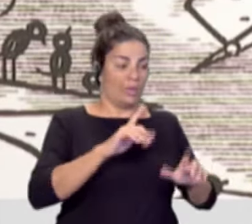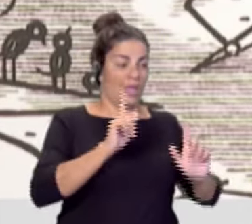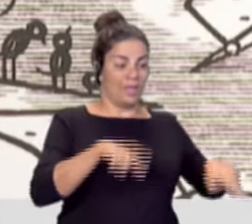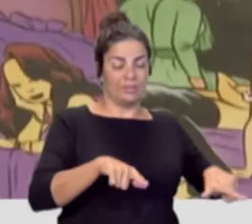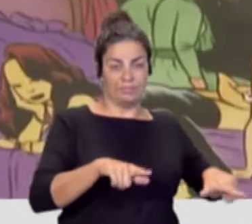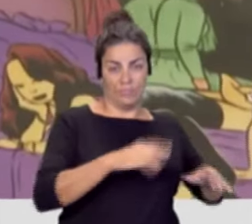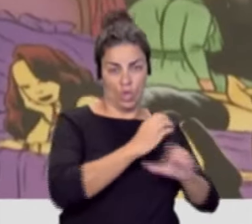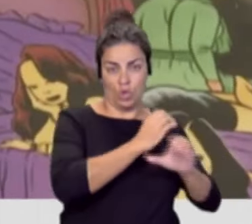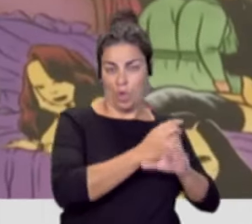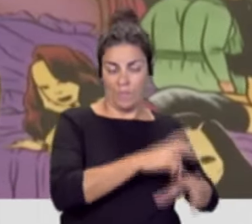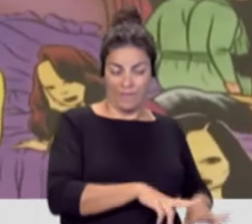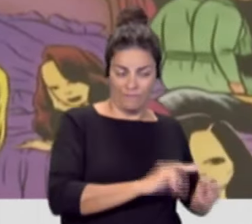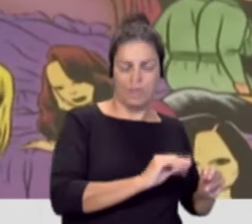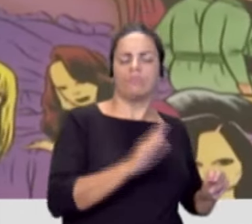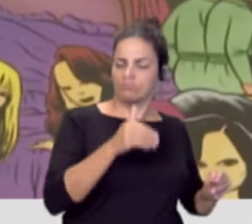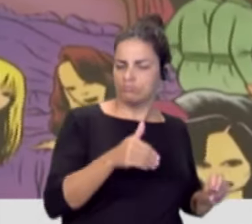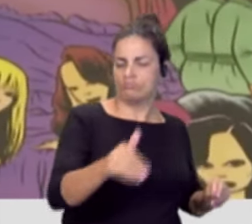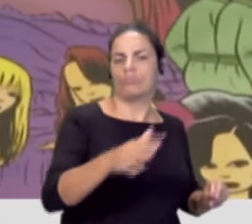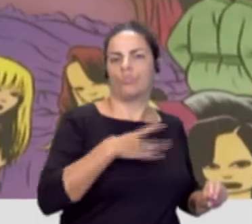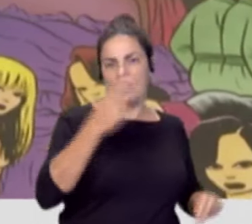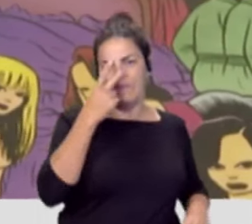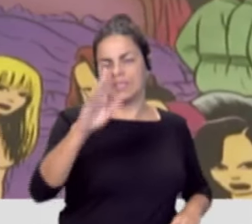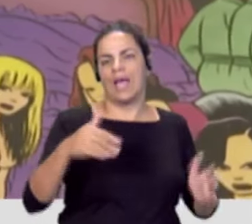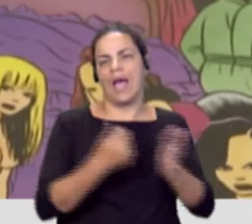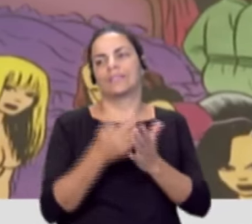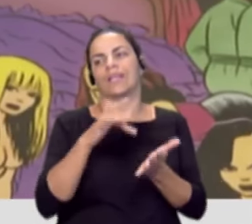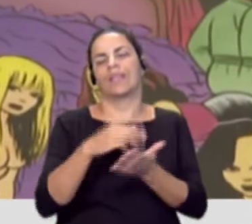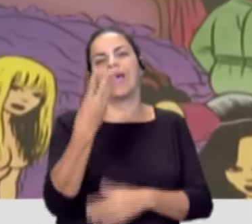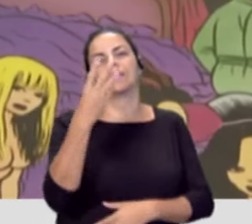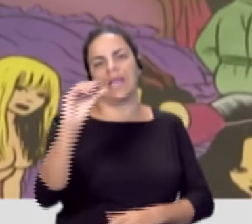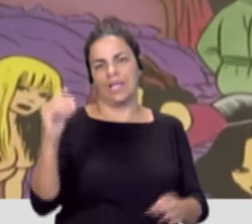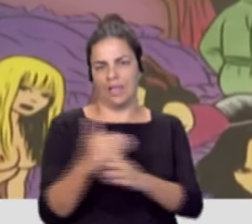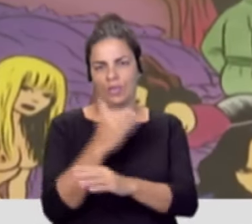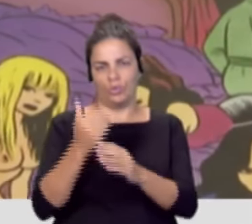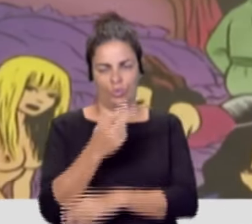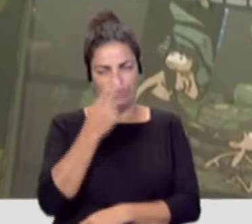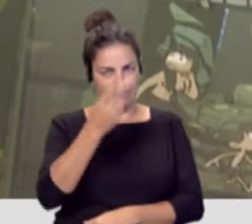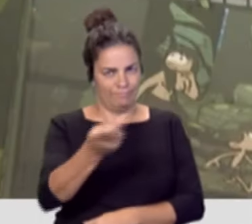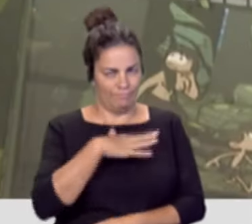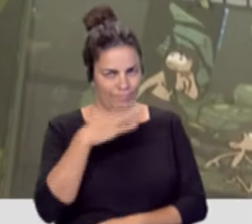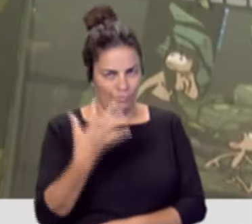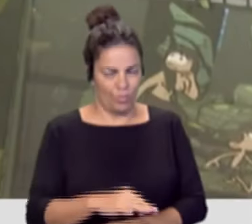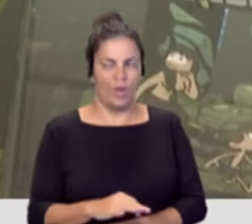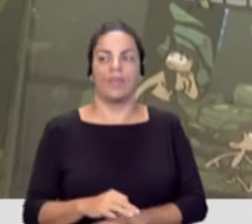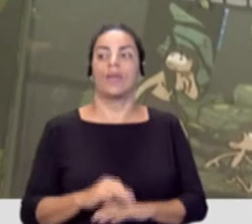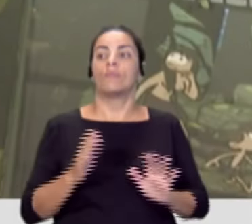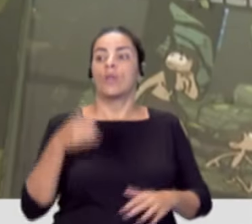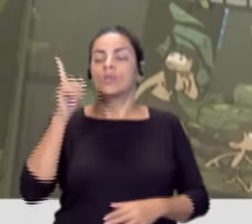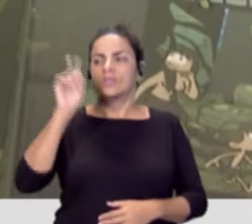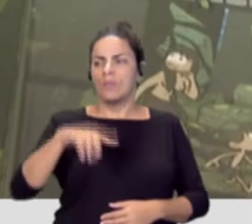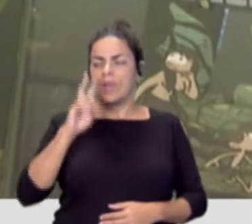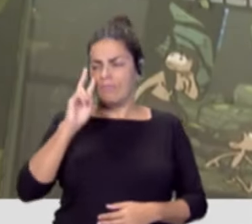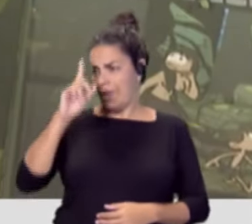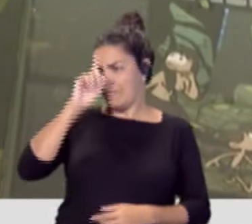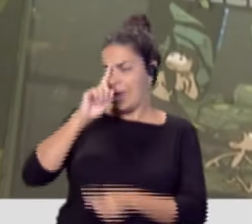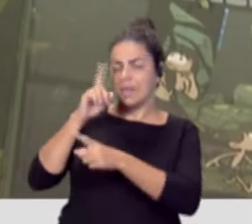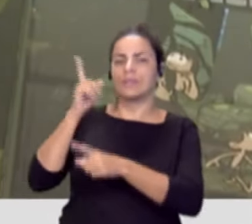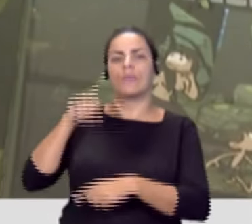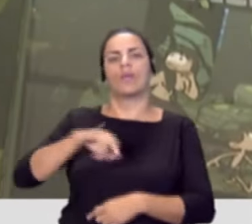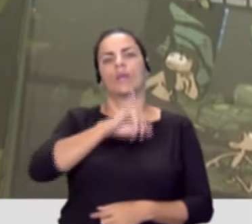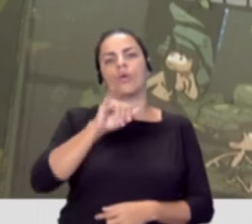el día 31, hasta el día 30 de octubre, mejor dicho, en ese espacio. Pero también están con él, que también se ven en las imágenes, Juan